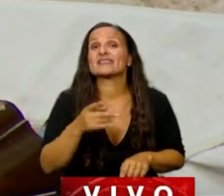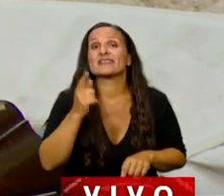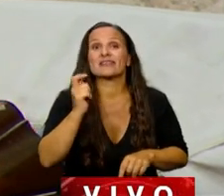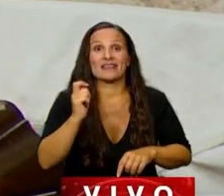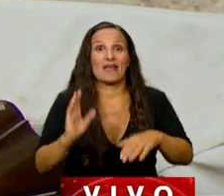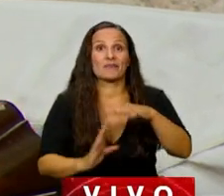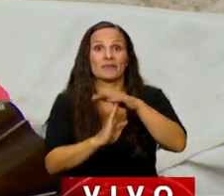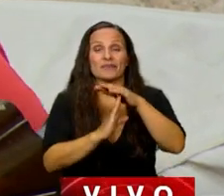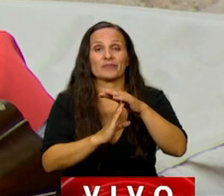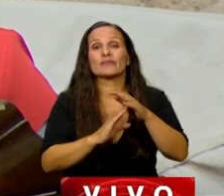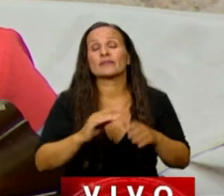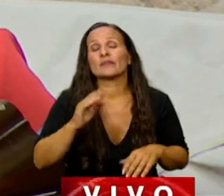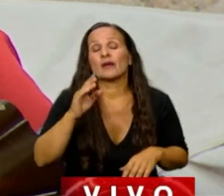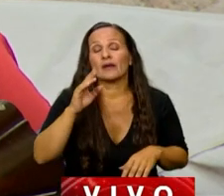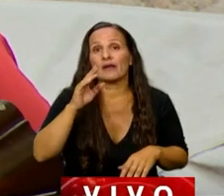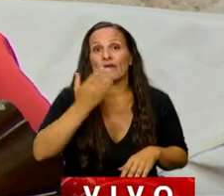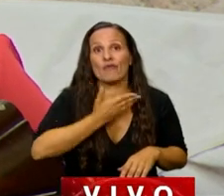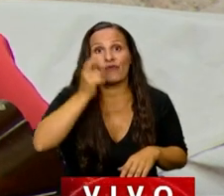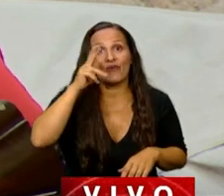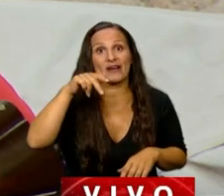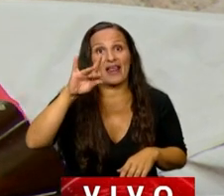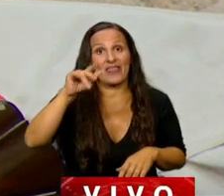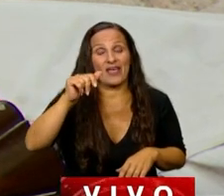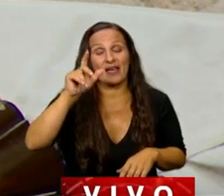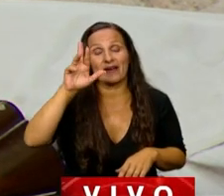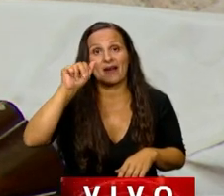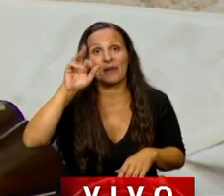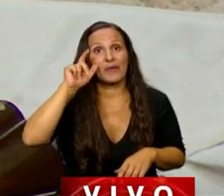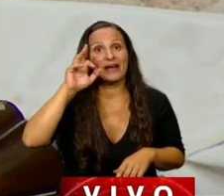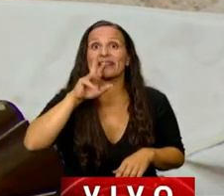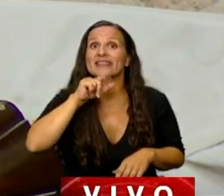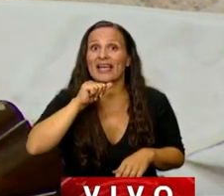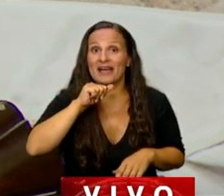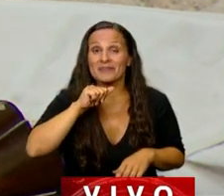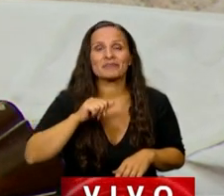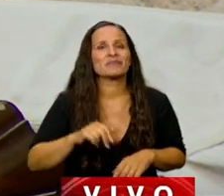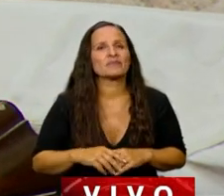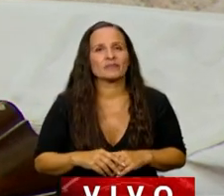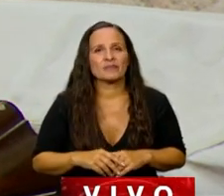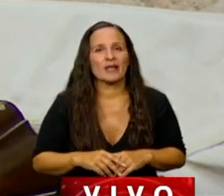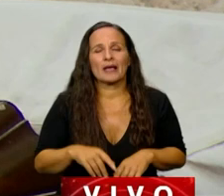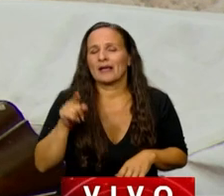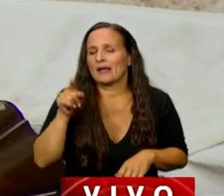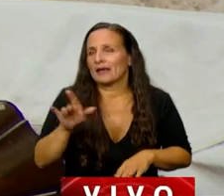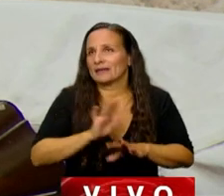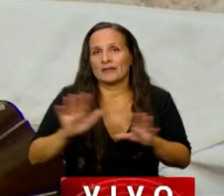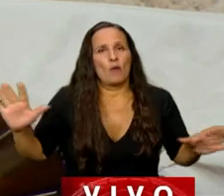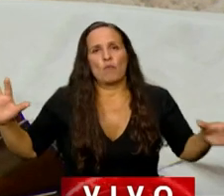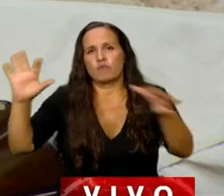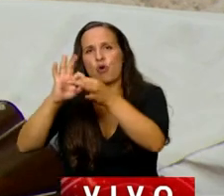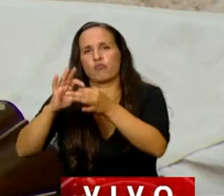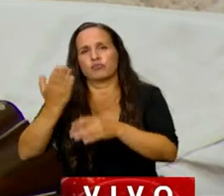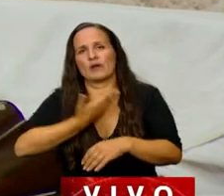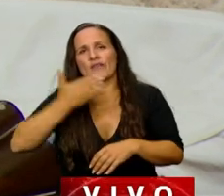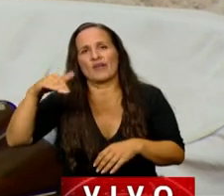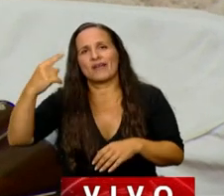camporista Fernanda Raberta, es un bocado impresionante para el Fondo Monetario